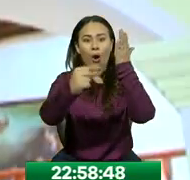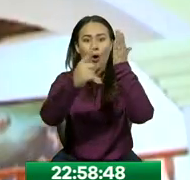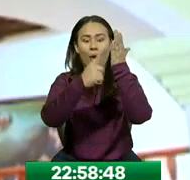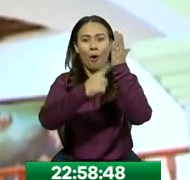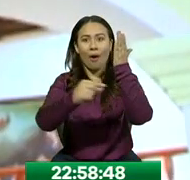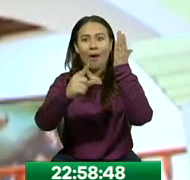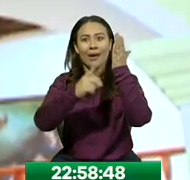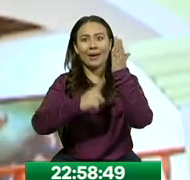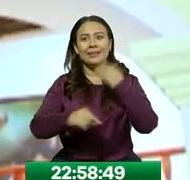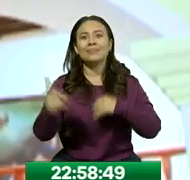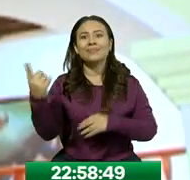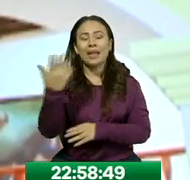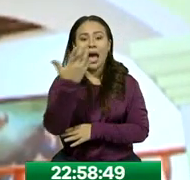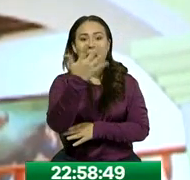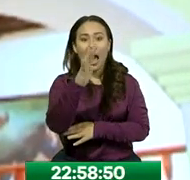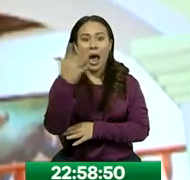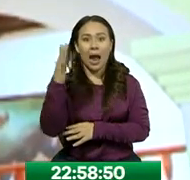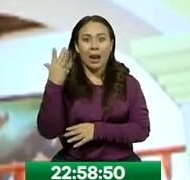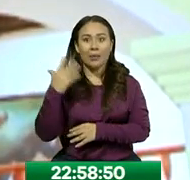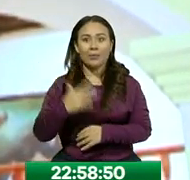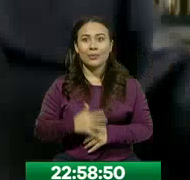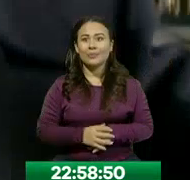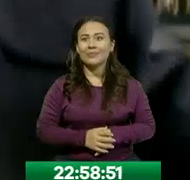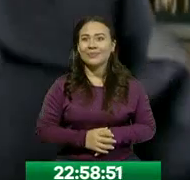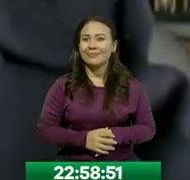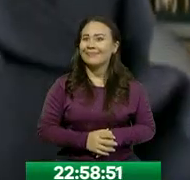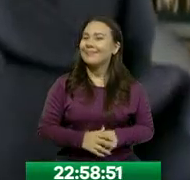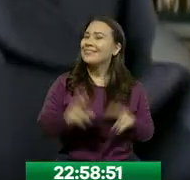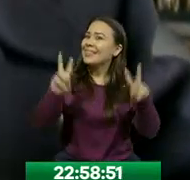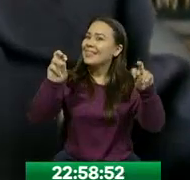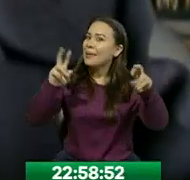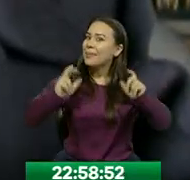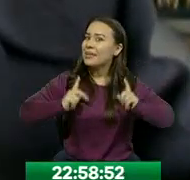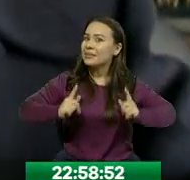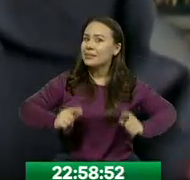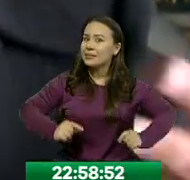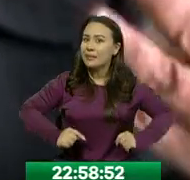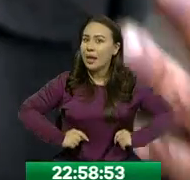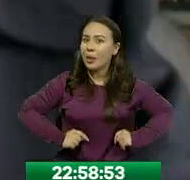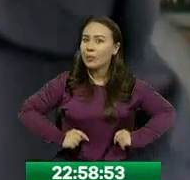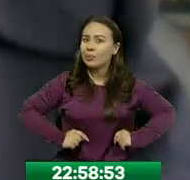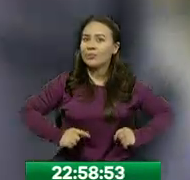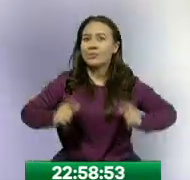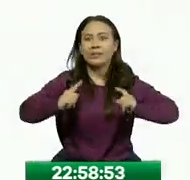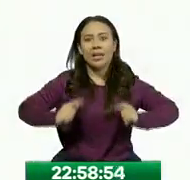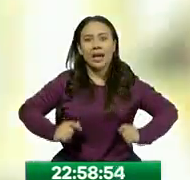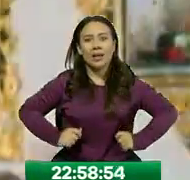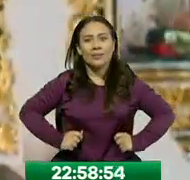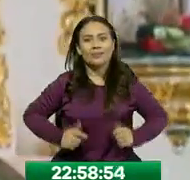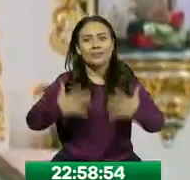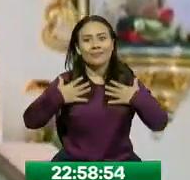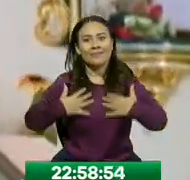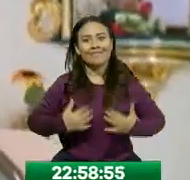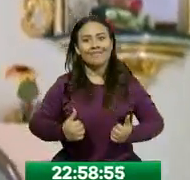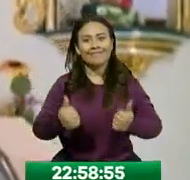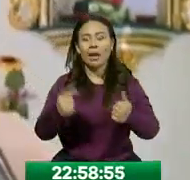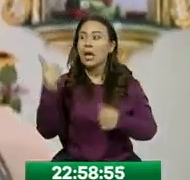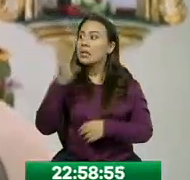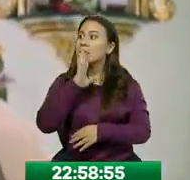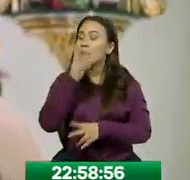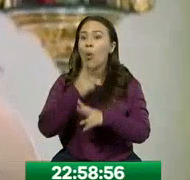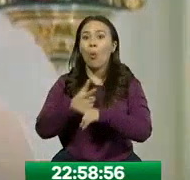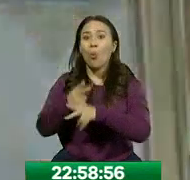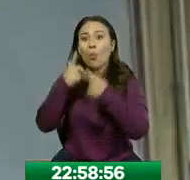eso, entonces, el árbol produce salud. El árbol produce bienestar. La imagen es siempre cuidada por